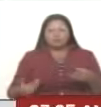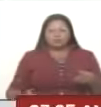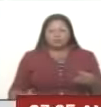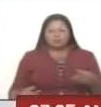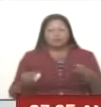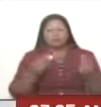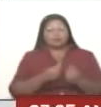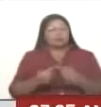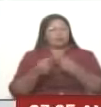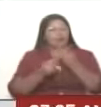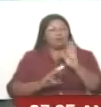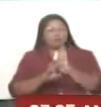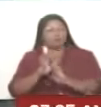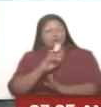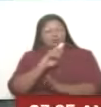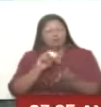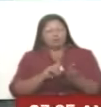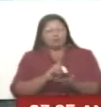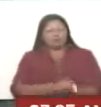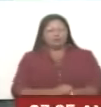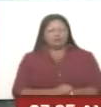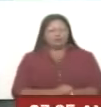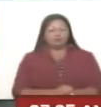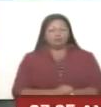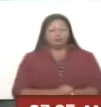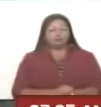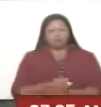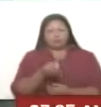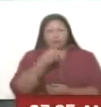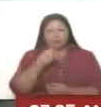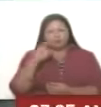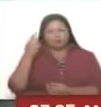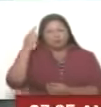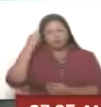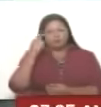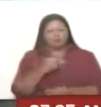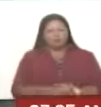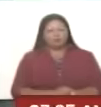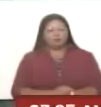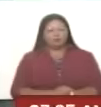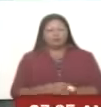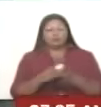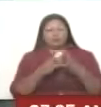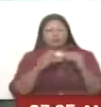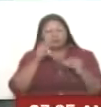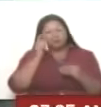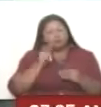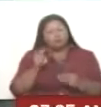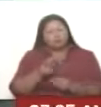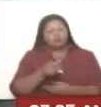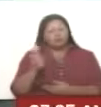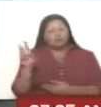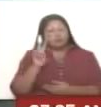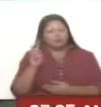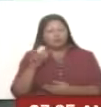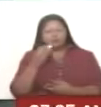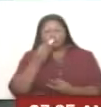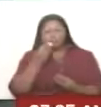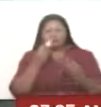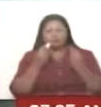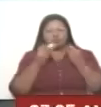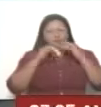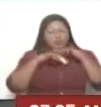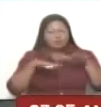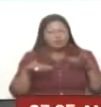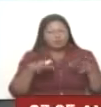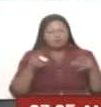Economía, Finanzas y Desarrollo Nacional, diputado, ¿cómo está? Bienvenido, buenos días. Buenos días y a todo el pueblo venezolano, bueno, muchas bendiciones, salud,